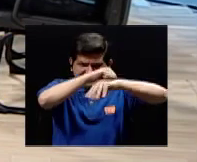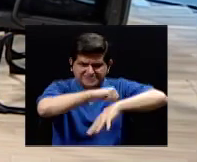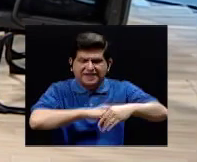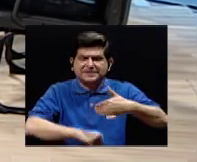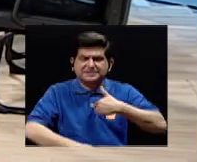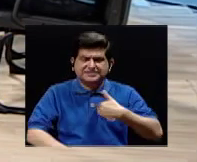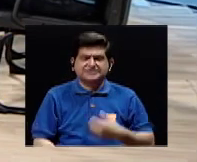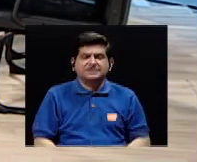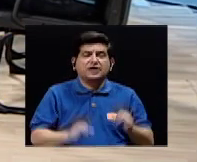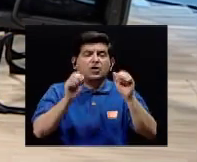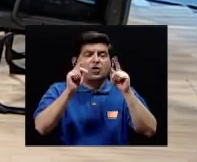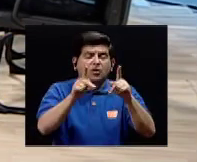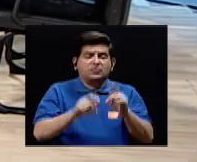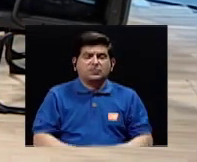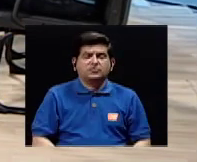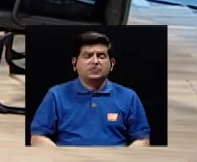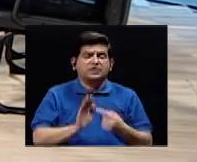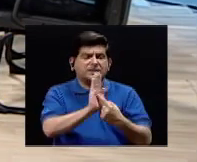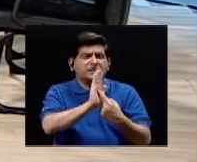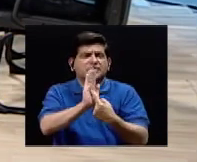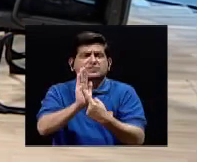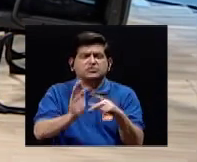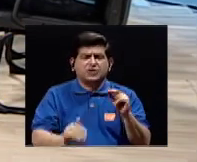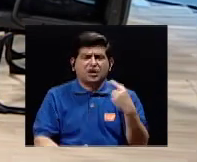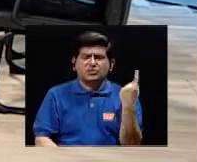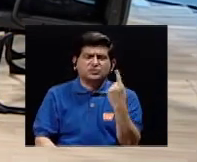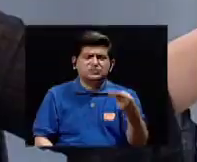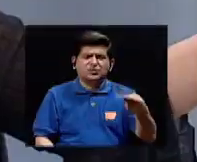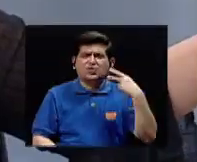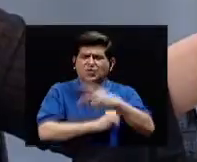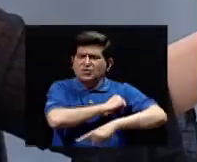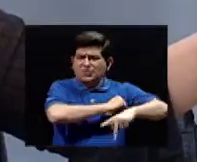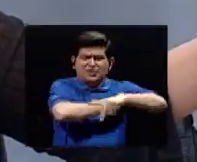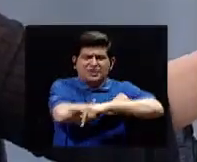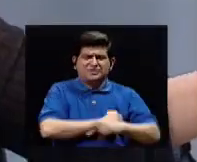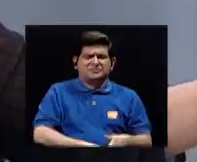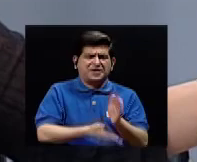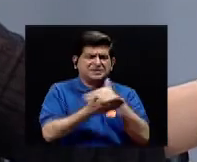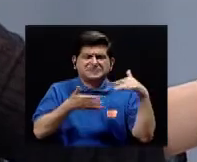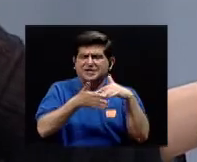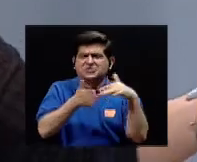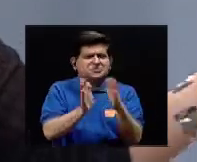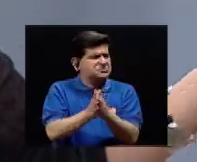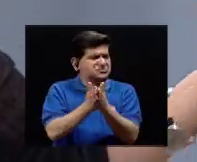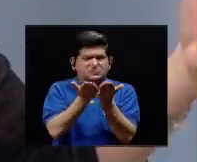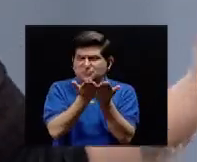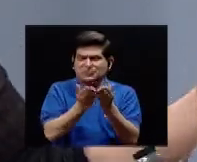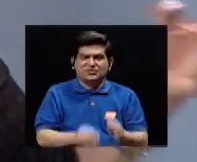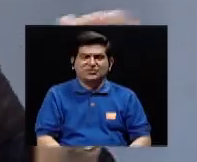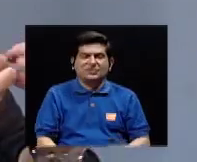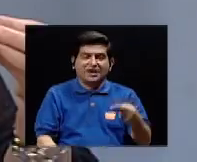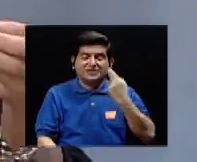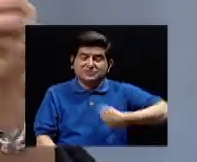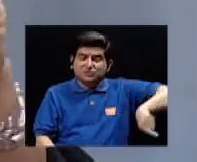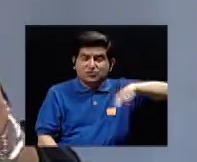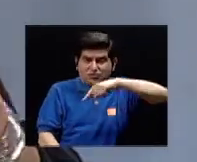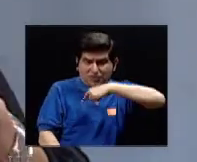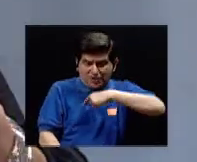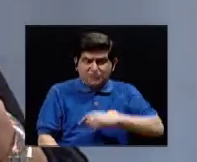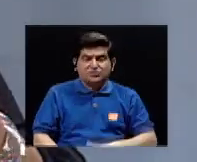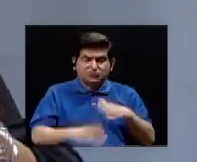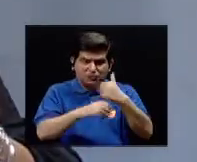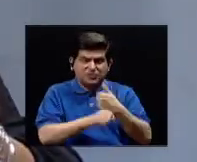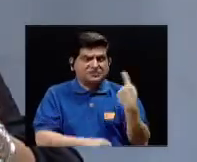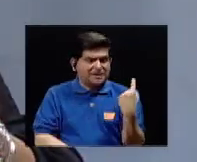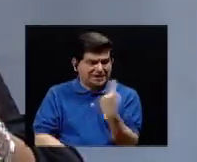raíces, esa posibilidad de airear, pero no la historia del país como algo que se estudia en un libro, sino la historia que podemos y que